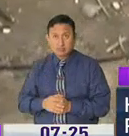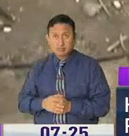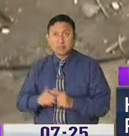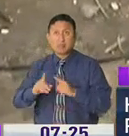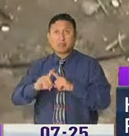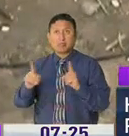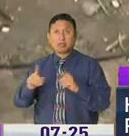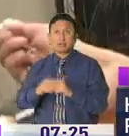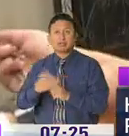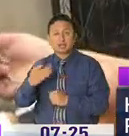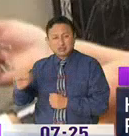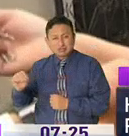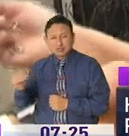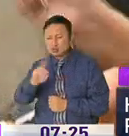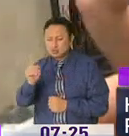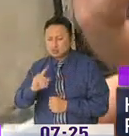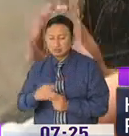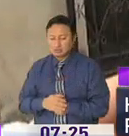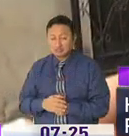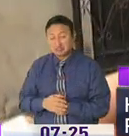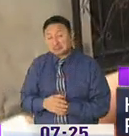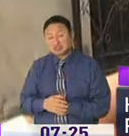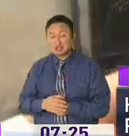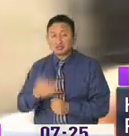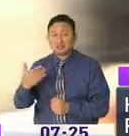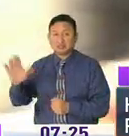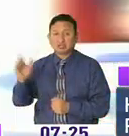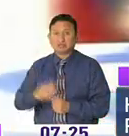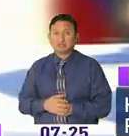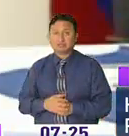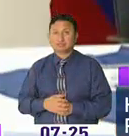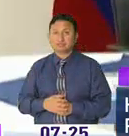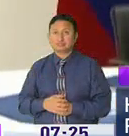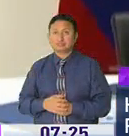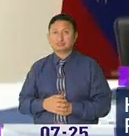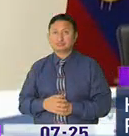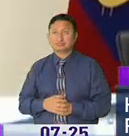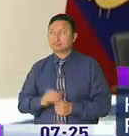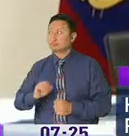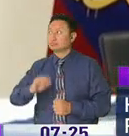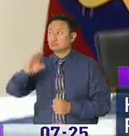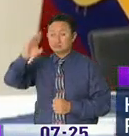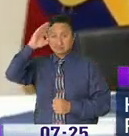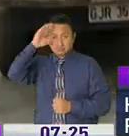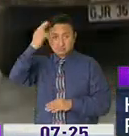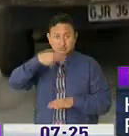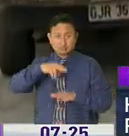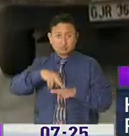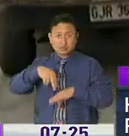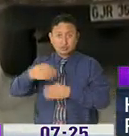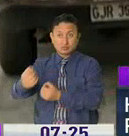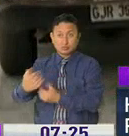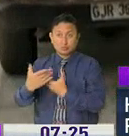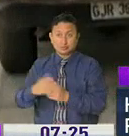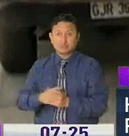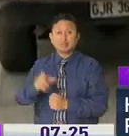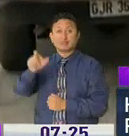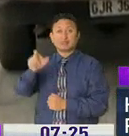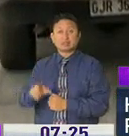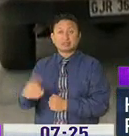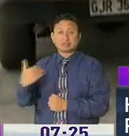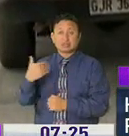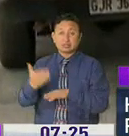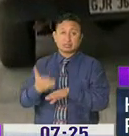que no estén ahí, igual no hacen caso. La Policía Nacional informó que la víctima registraba varias detenciones